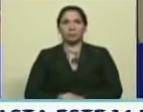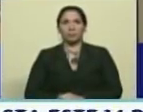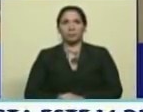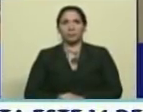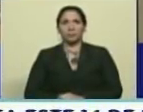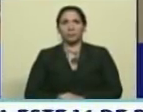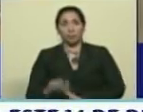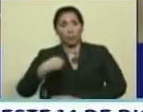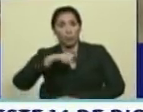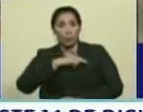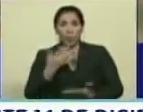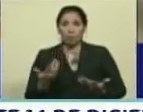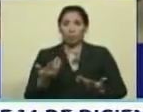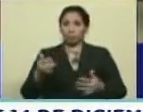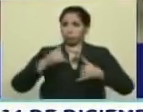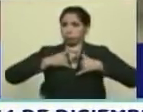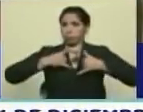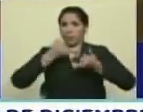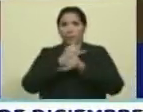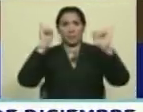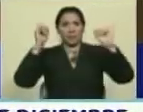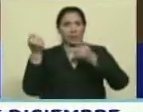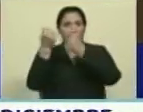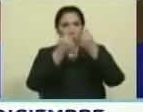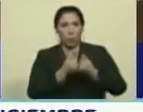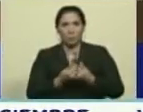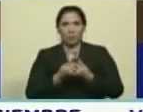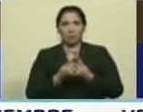sobre nuestra propia independencia económica,